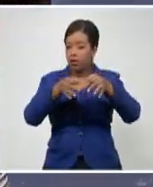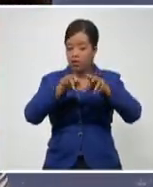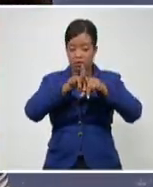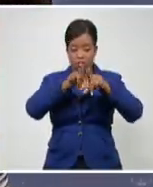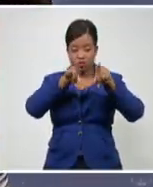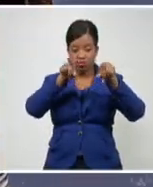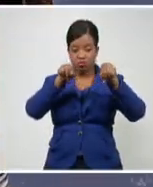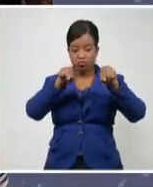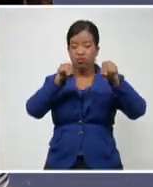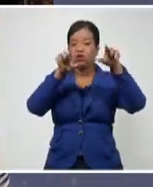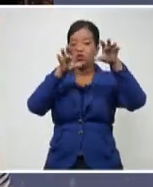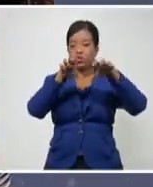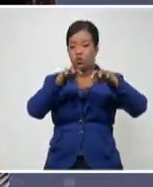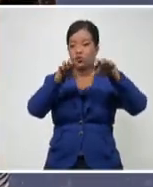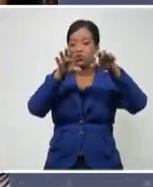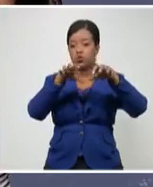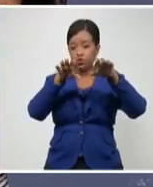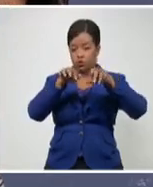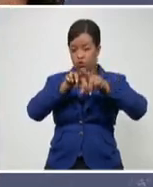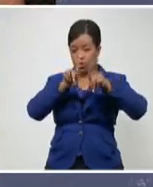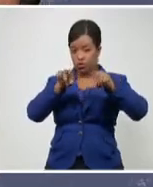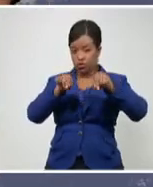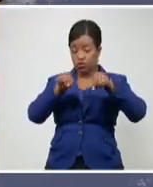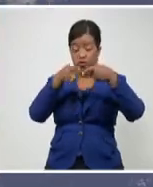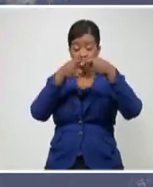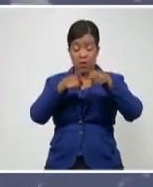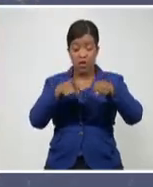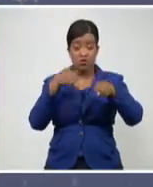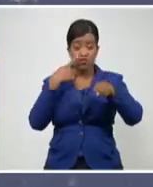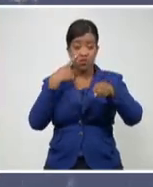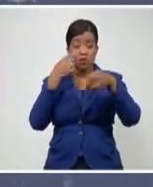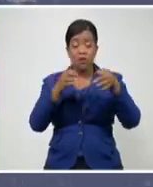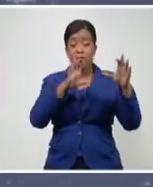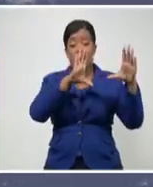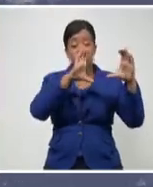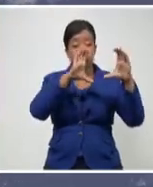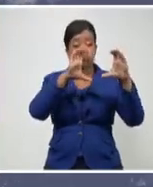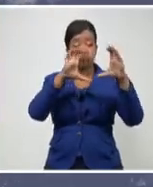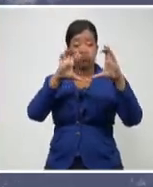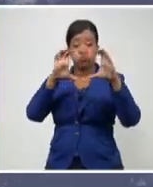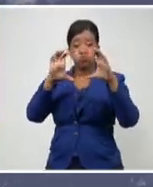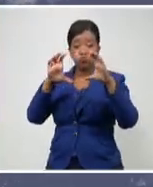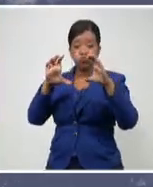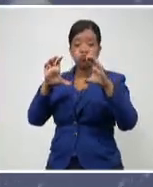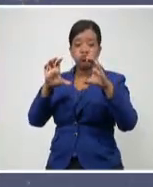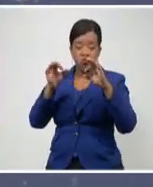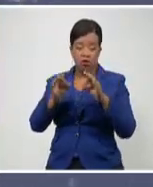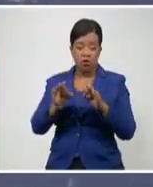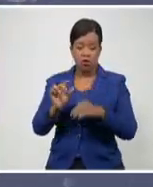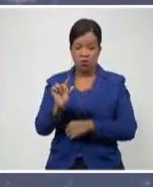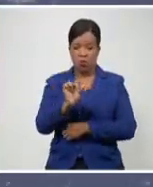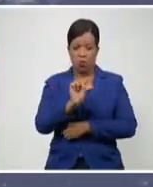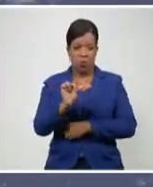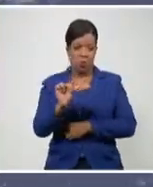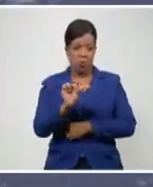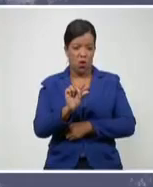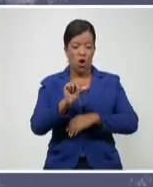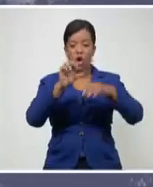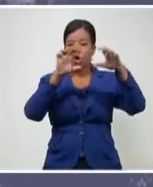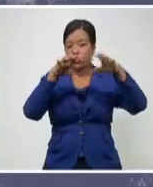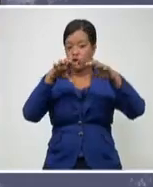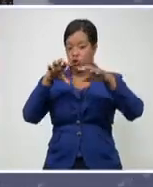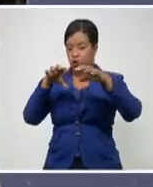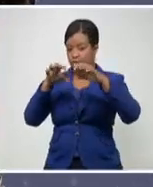extremo oriental del país, pero relacionado con el transporte de nublados bajos en el flujo nordeste acumulado, muy poco significativos. En el resto del